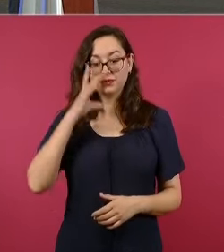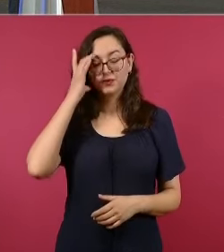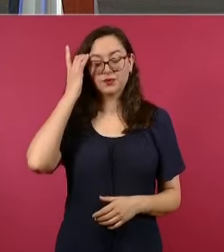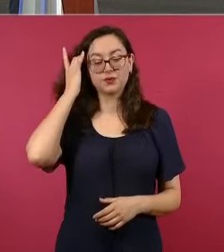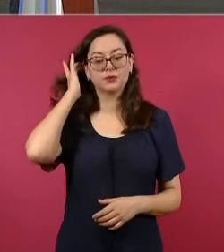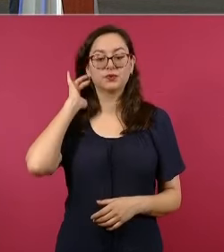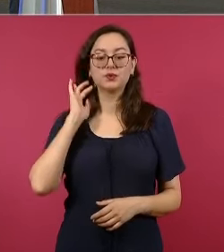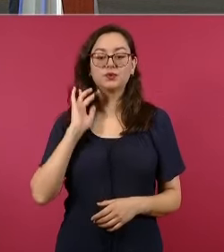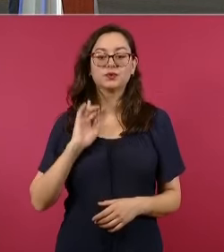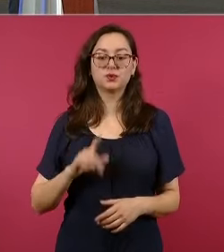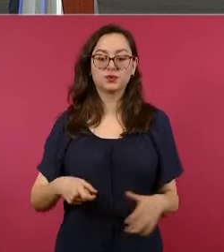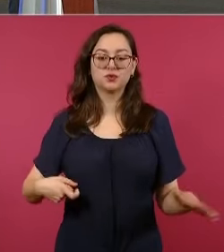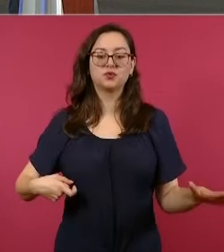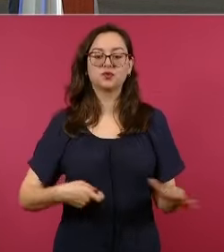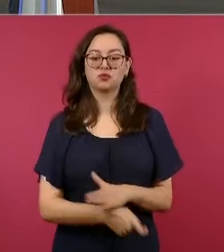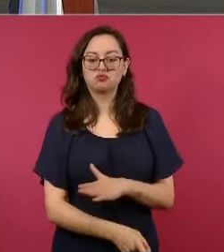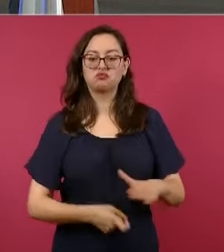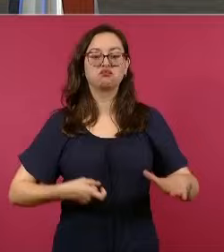es